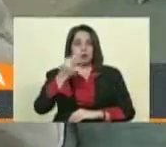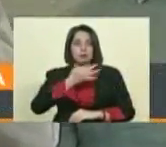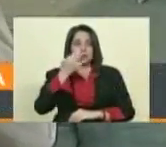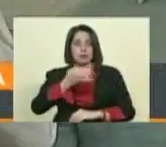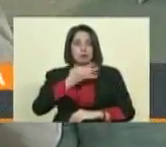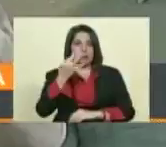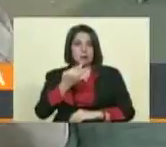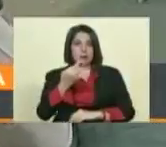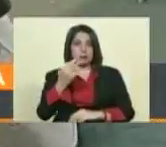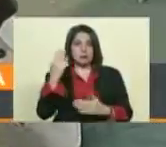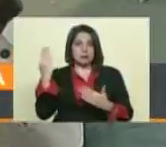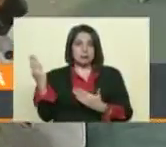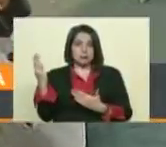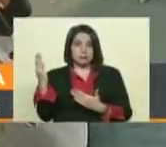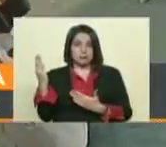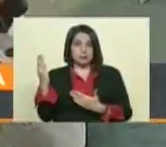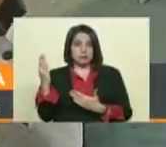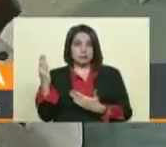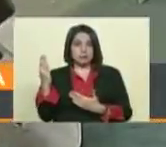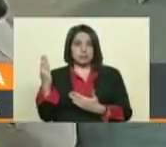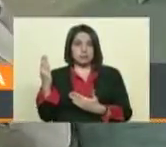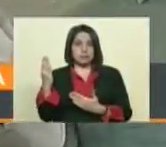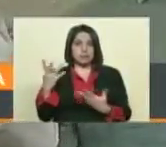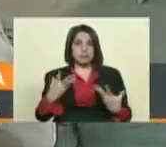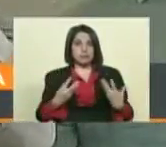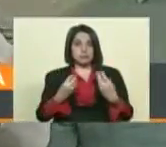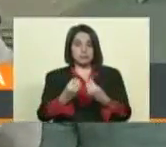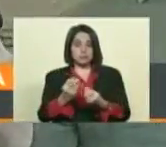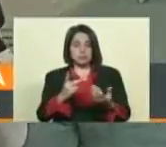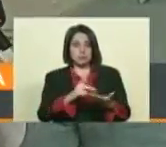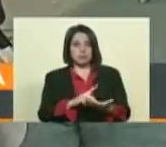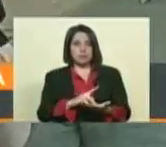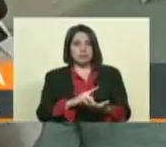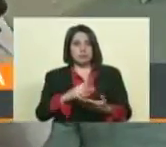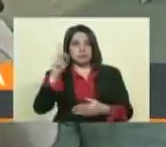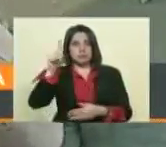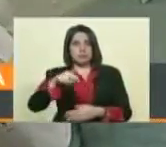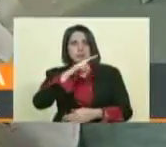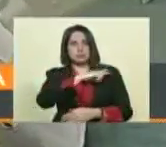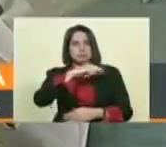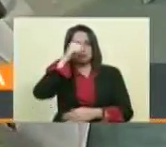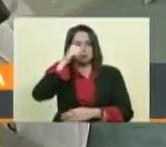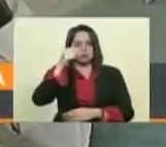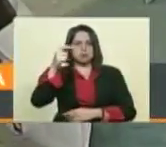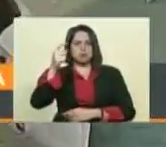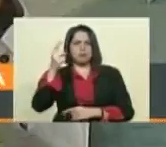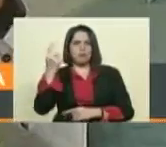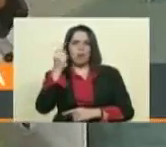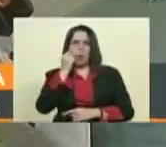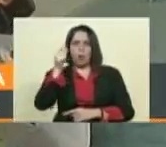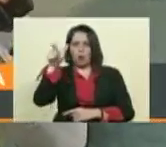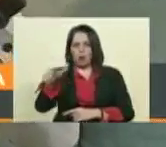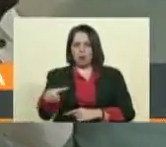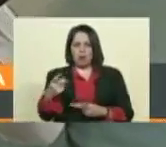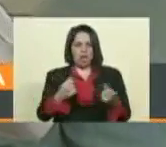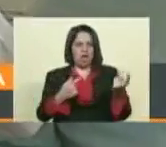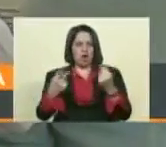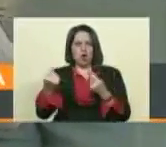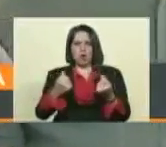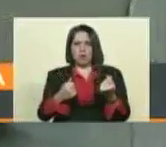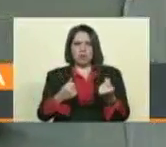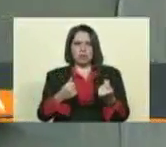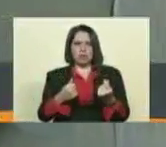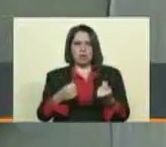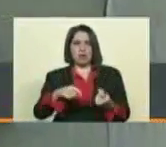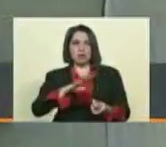general de brigada José Castillo García. Nos acompaña en este momento también mi comandante, el economista Vladimir Labrador, quien es